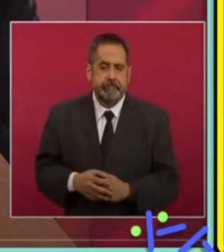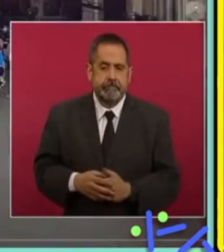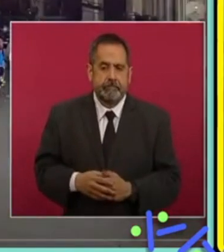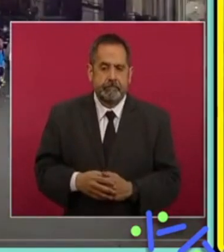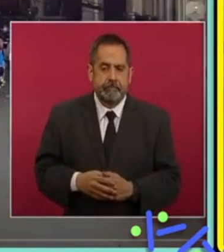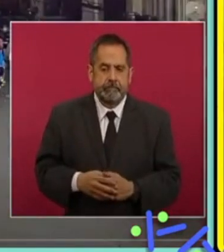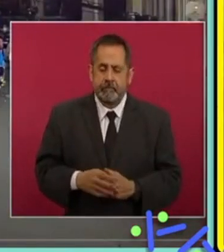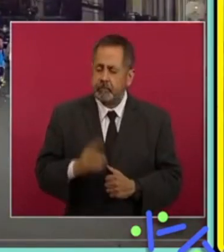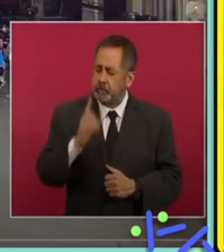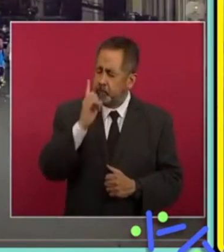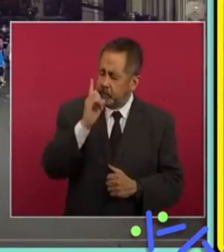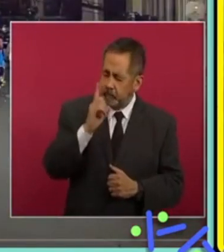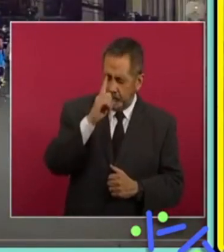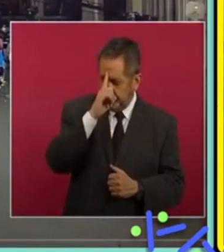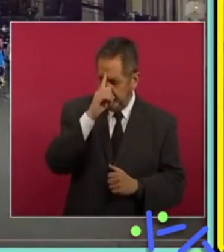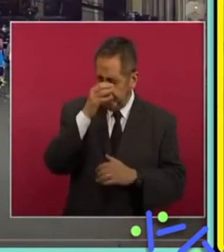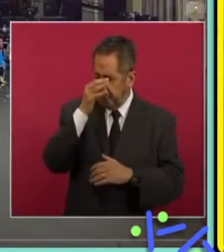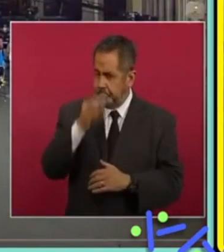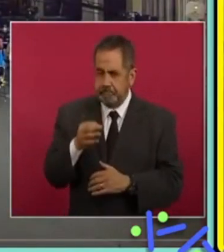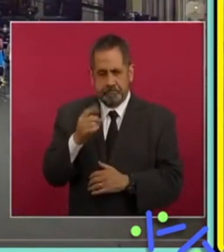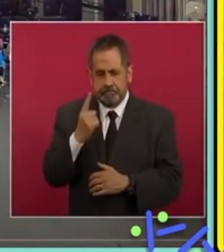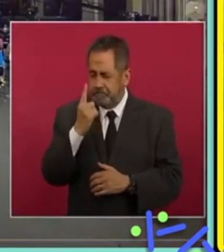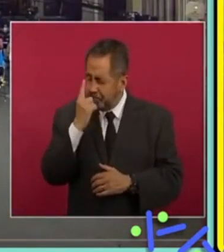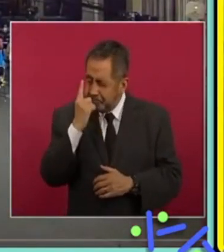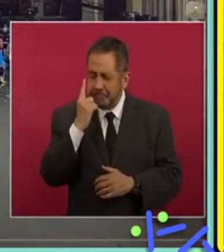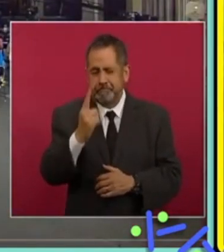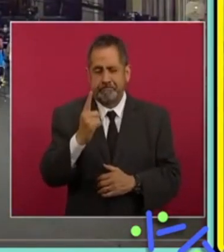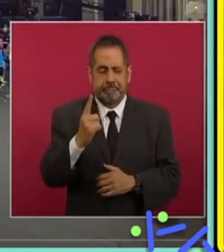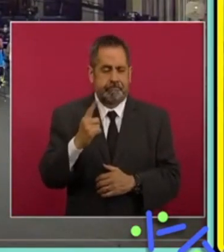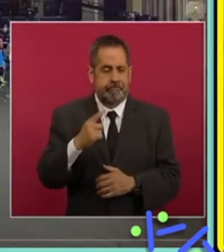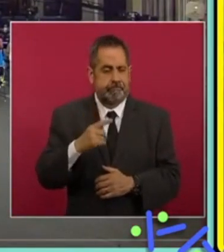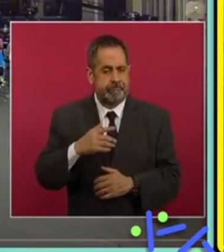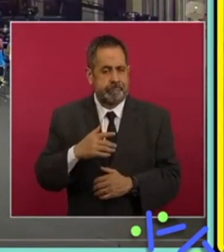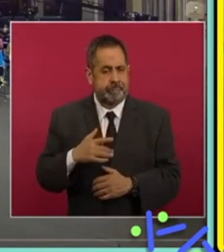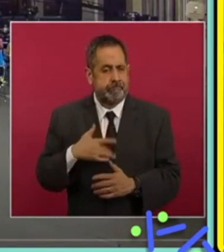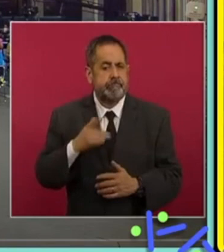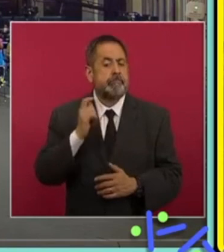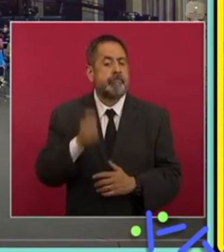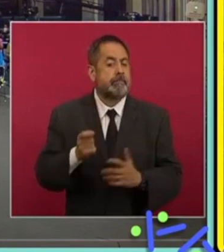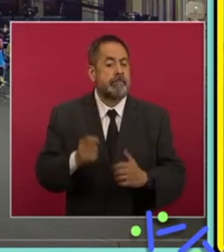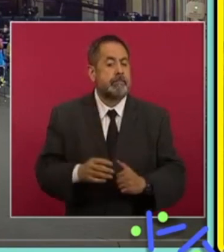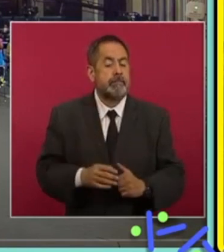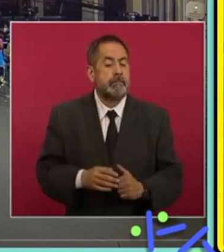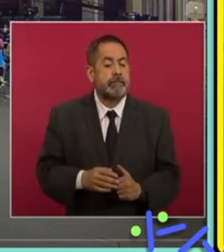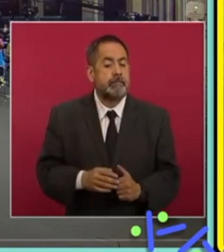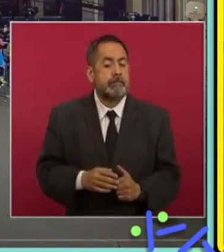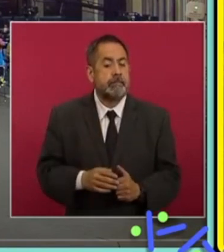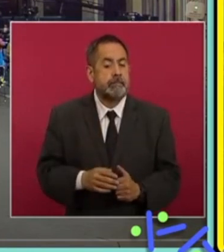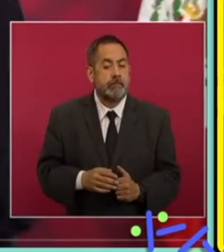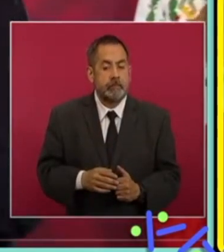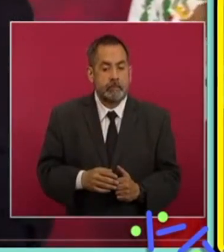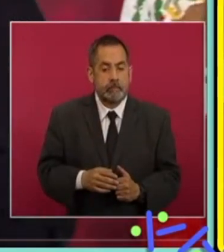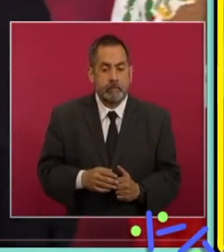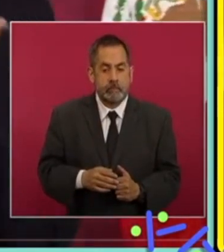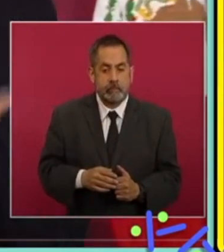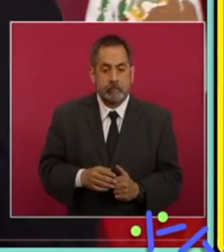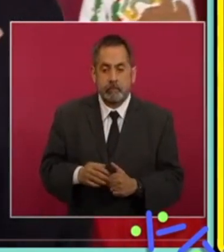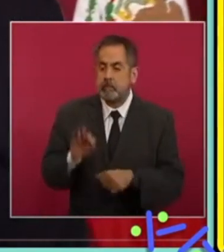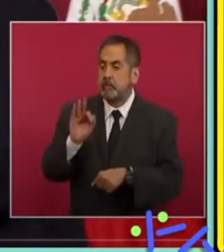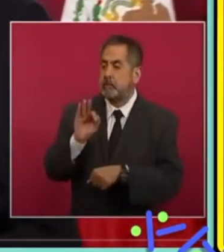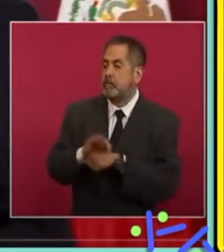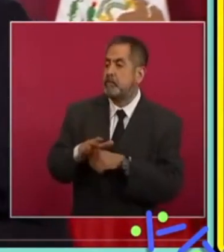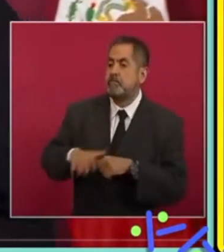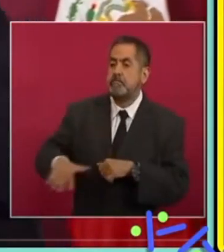Y hay un principio básico, que es el de la defensa de